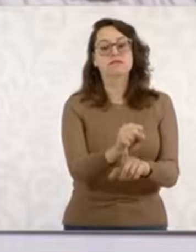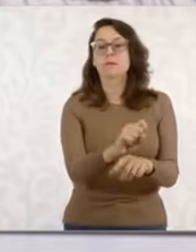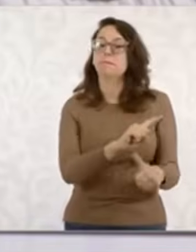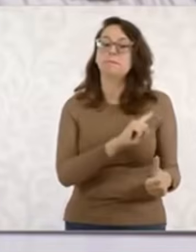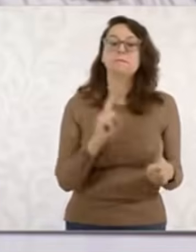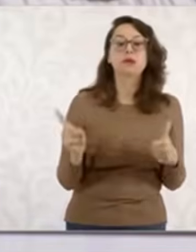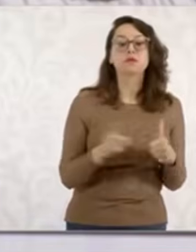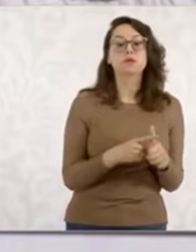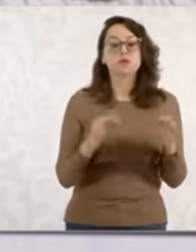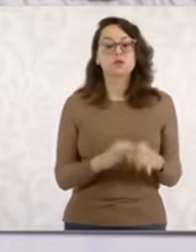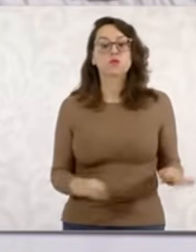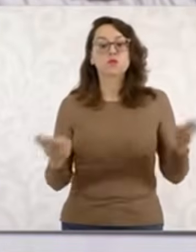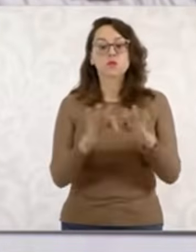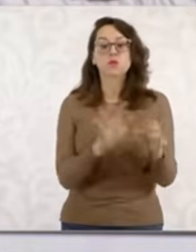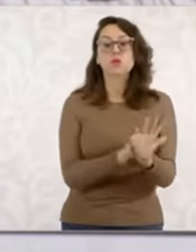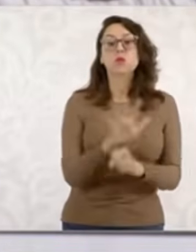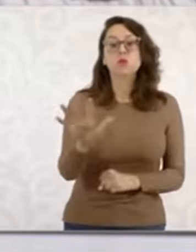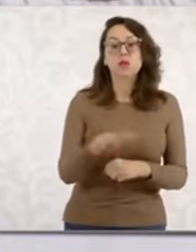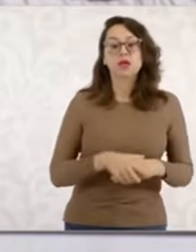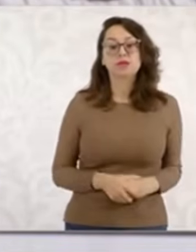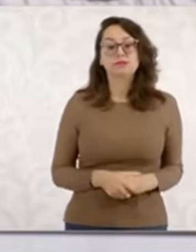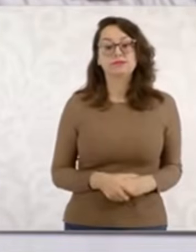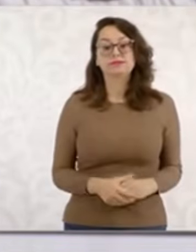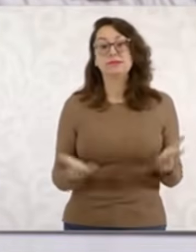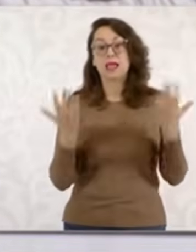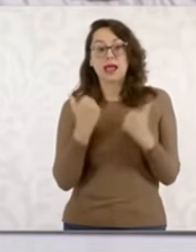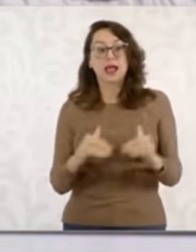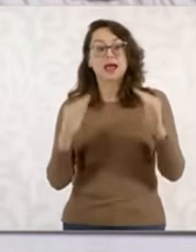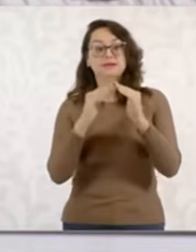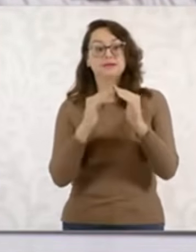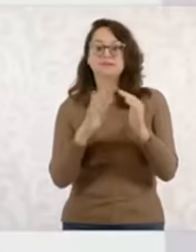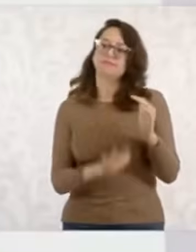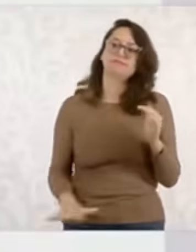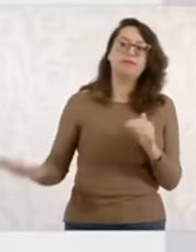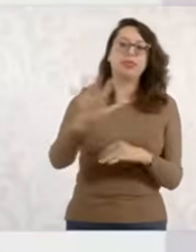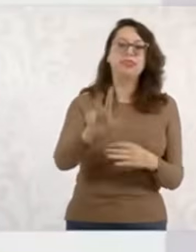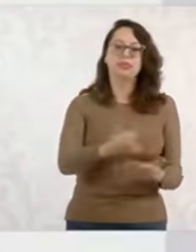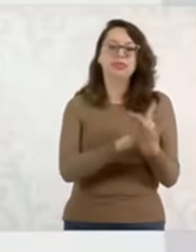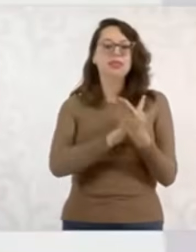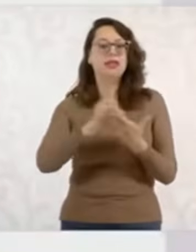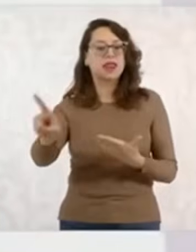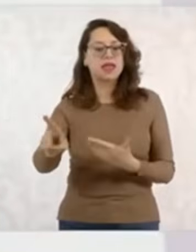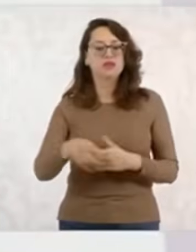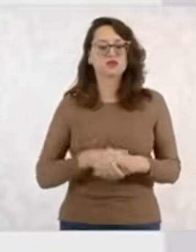que es el acceso a la vivienda es un derecho del pueblo de México.